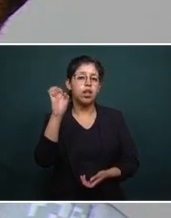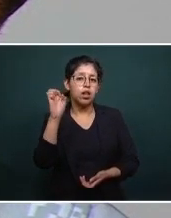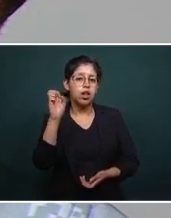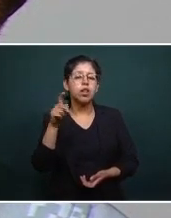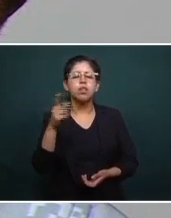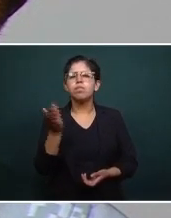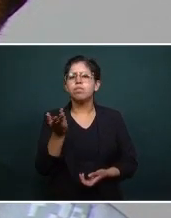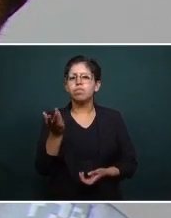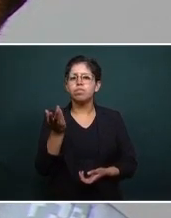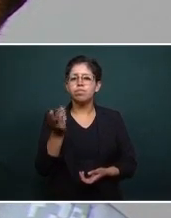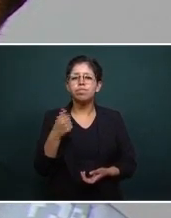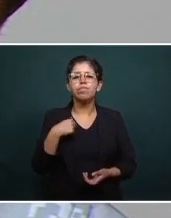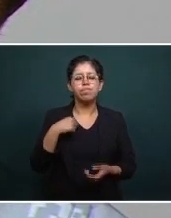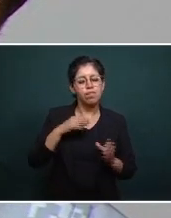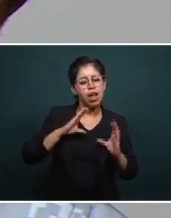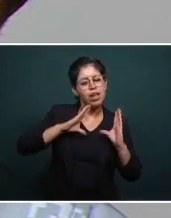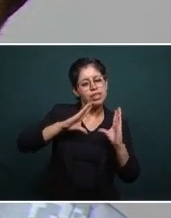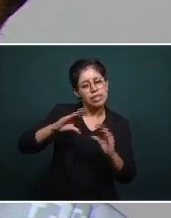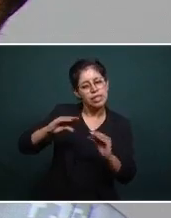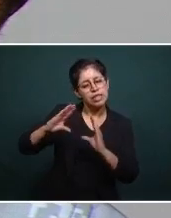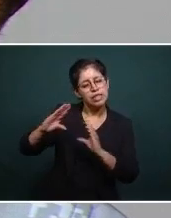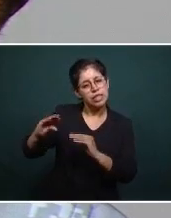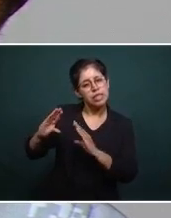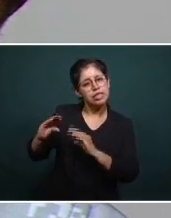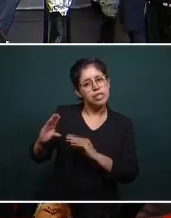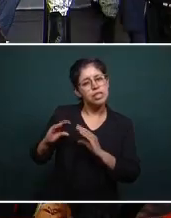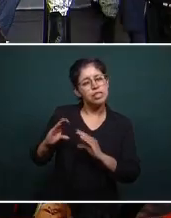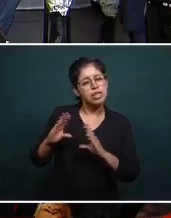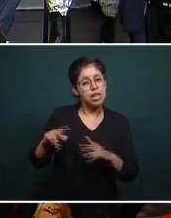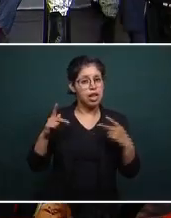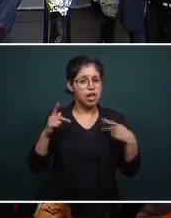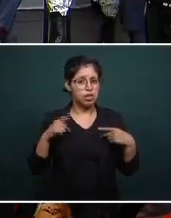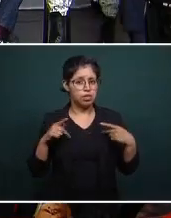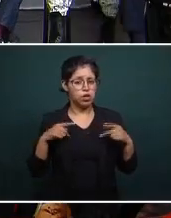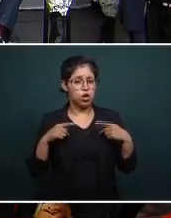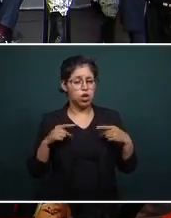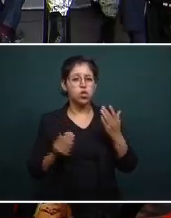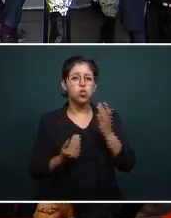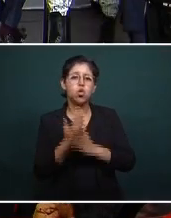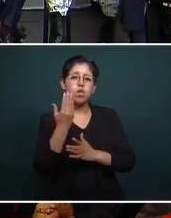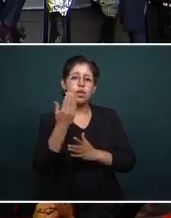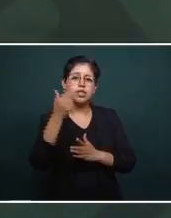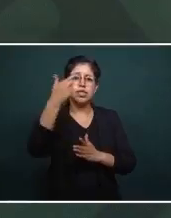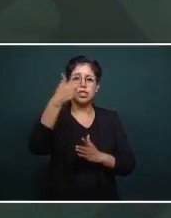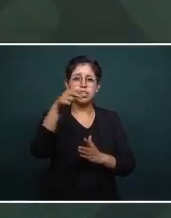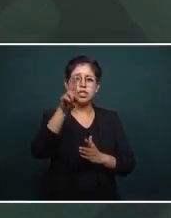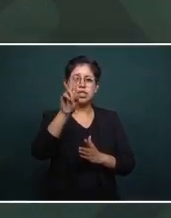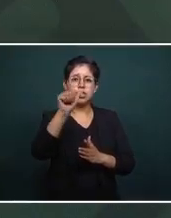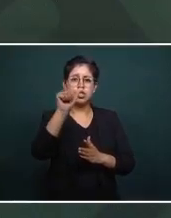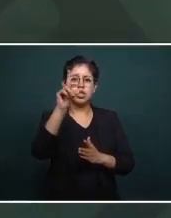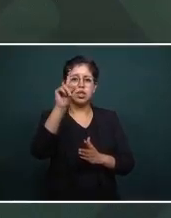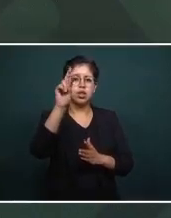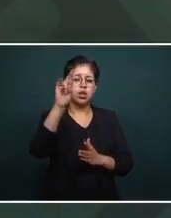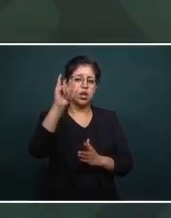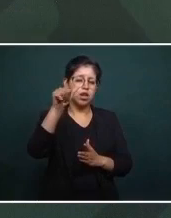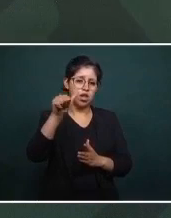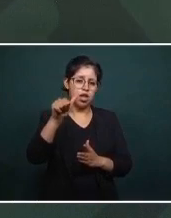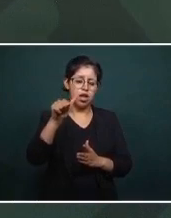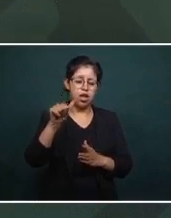de formación, se está llevando a cabo. Actualmente se están capacitando